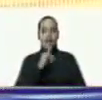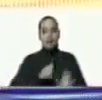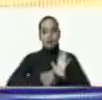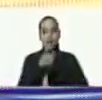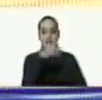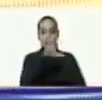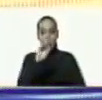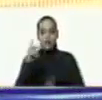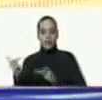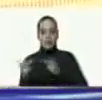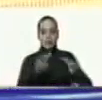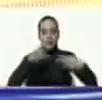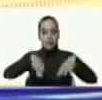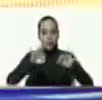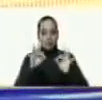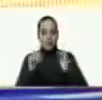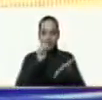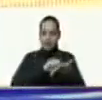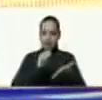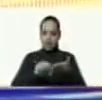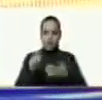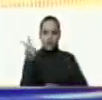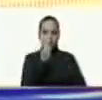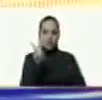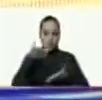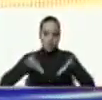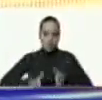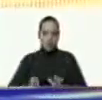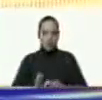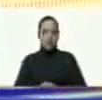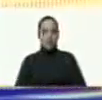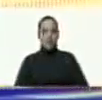50 invitados especiales, escritores venezolanos.